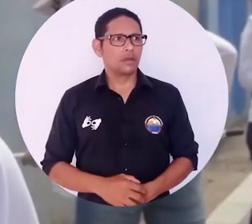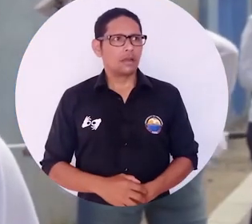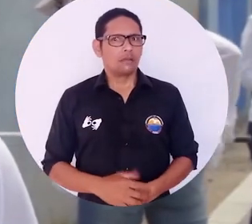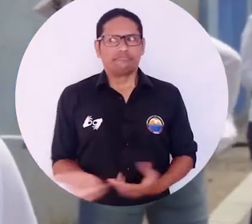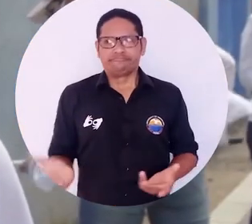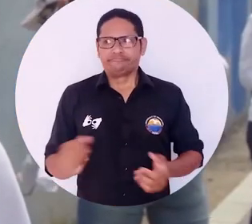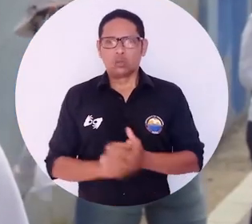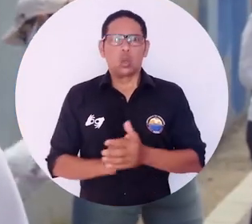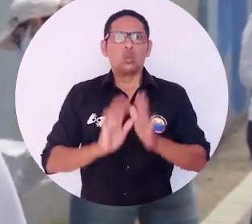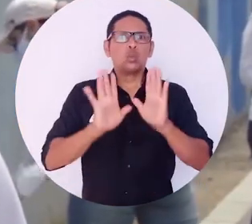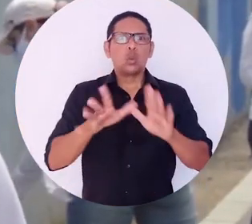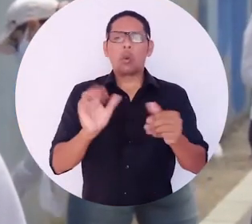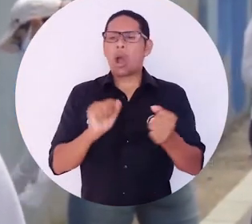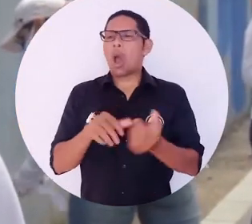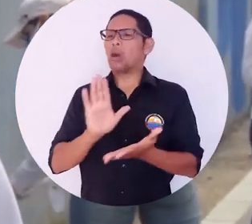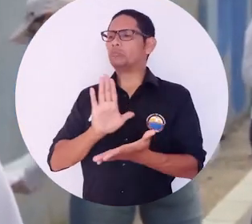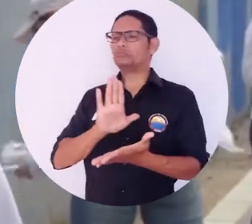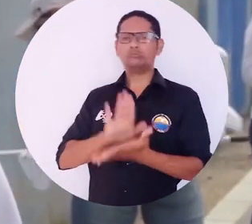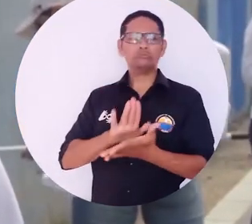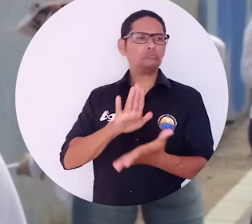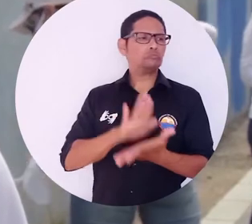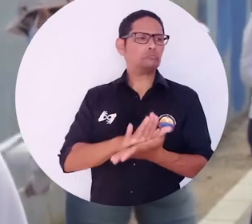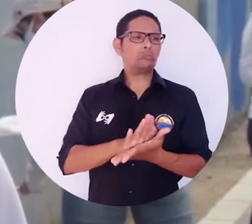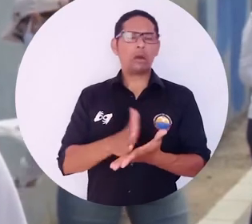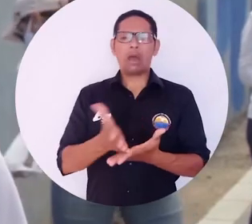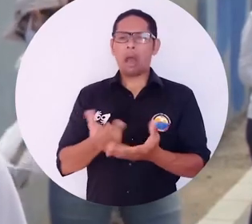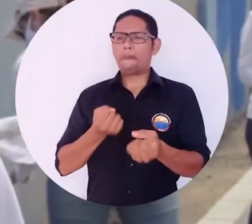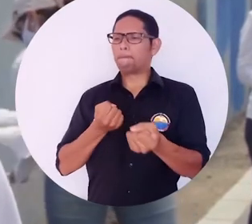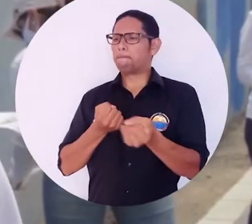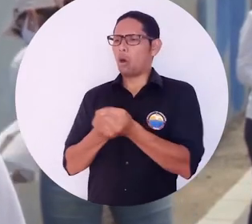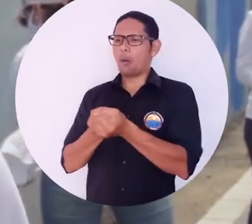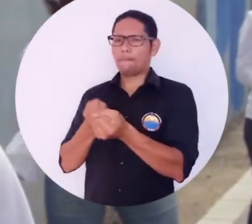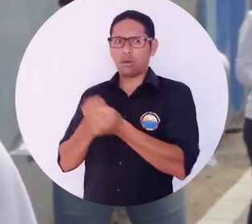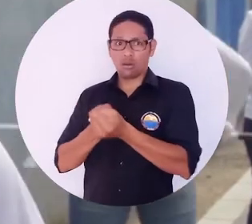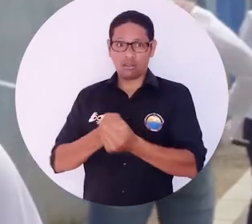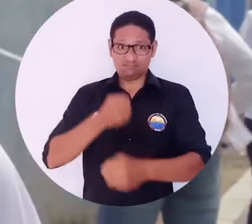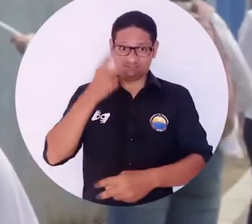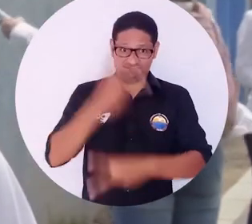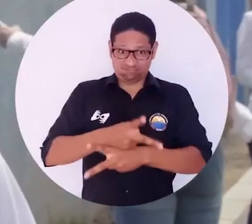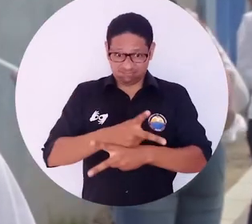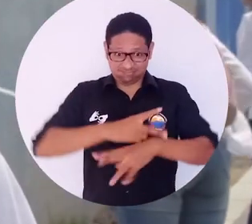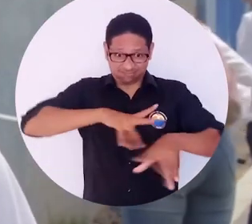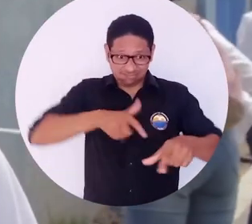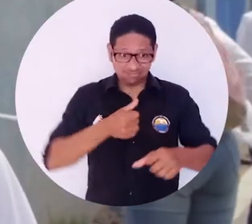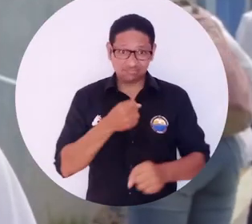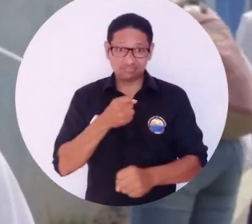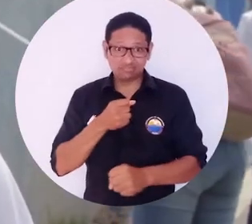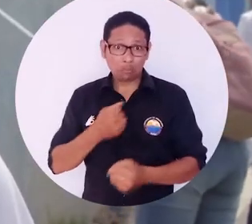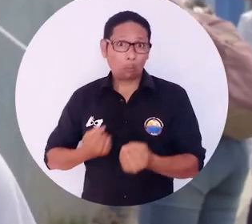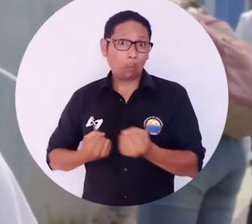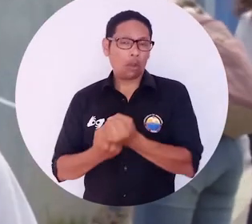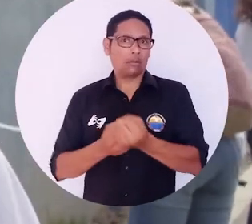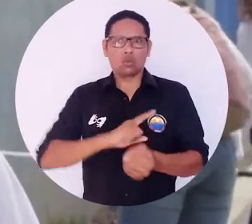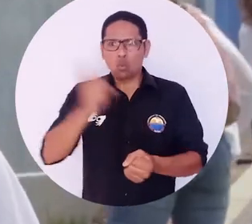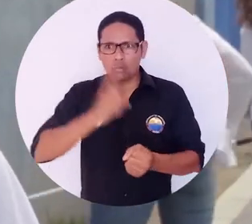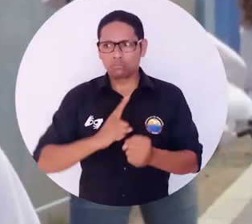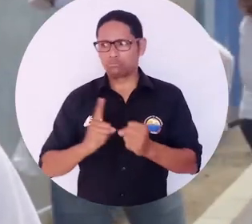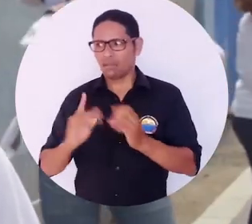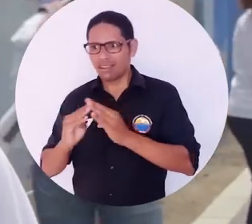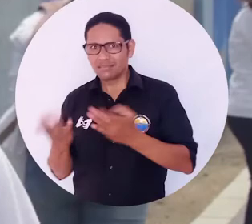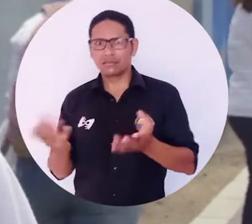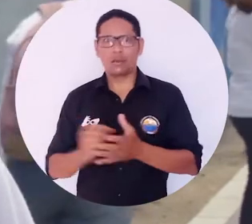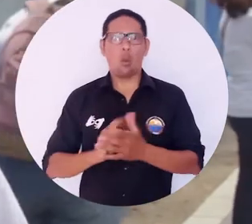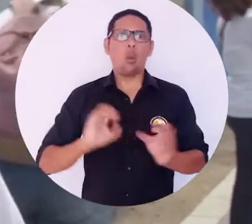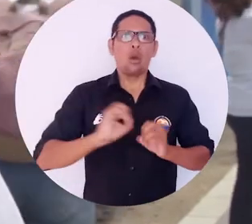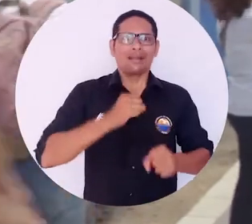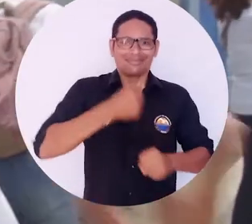puede ni siquiera apoyar un acto violento por pequeño que sea, ni dentro de la casa, ni dentro de la institución de